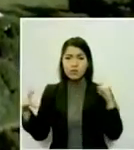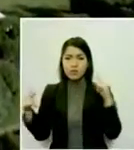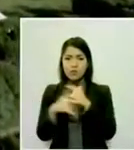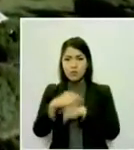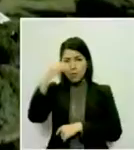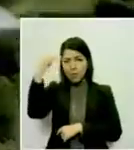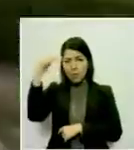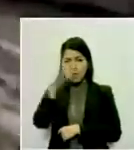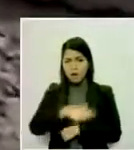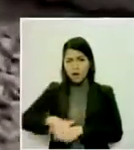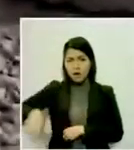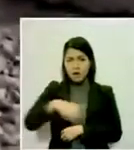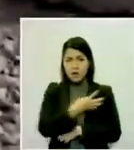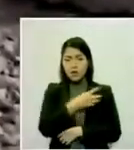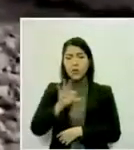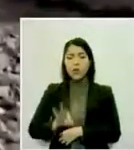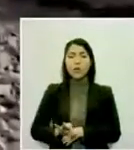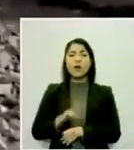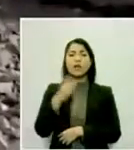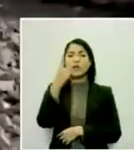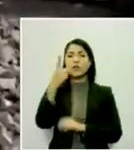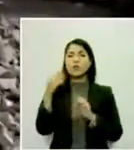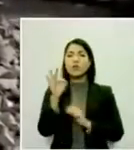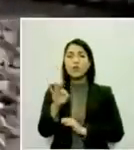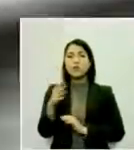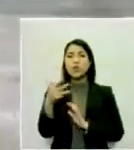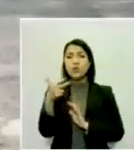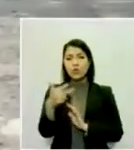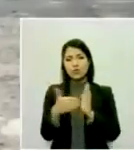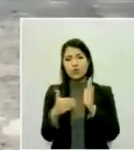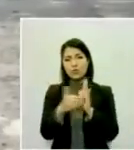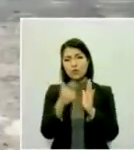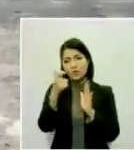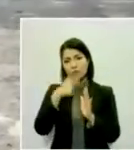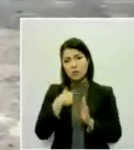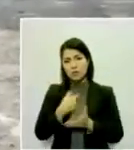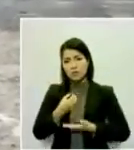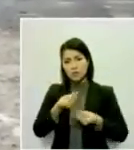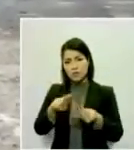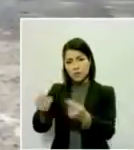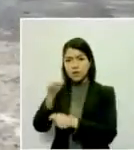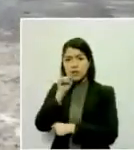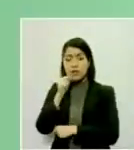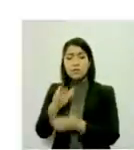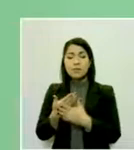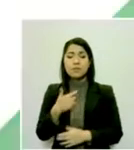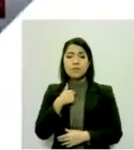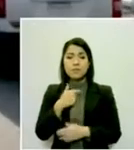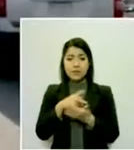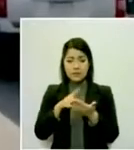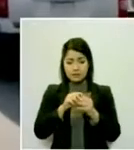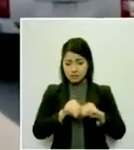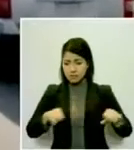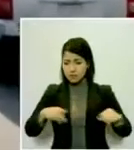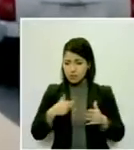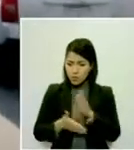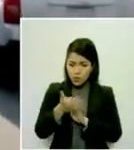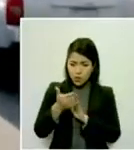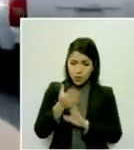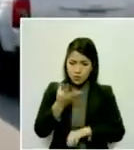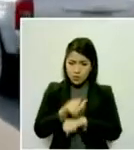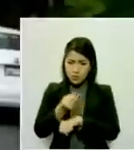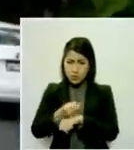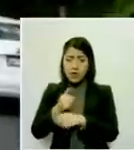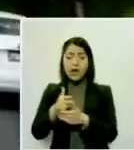Morelia, que con una inversión de 41.8 millones de pesos, rehabilitamos 8 kilómetros. Recuerda, tienes hasta el 30